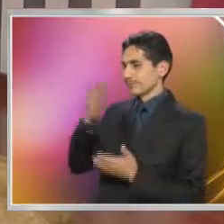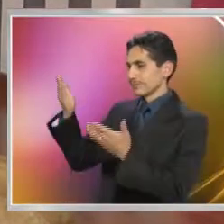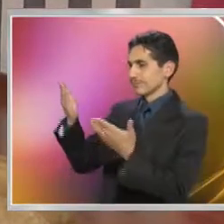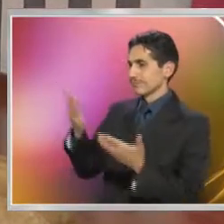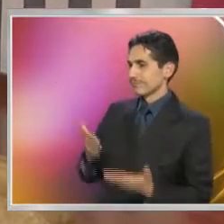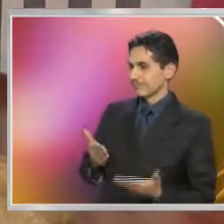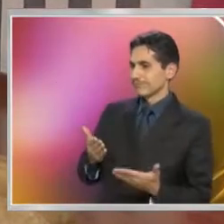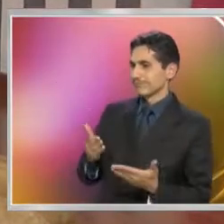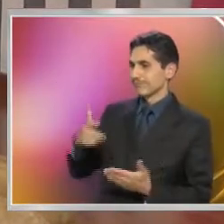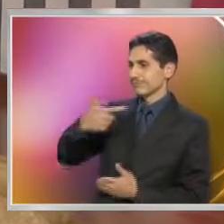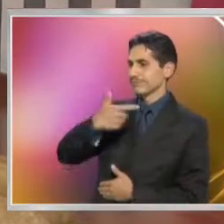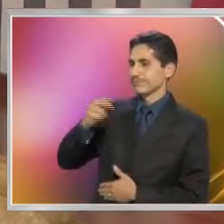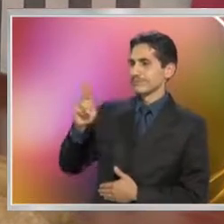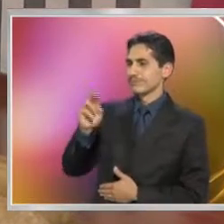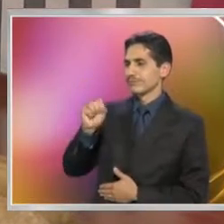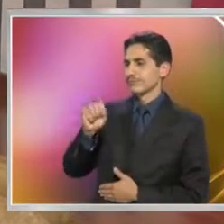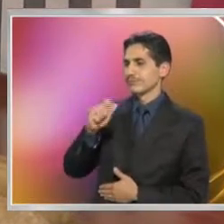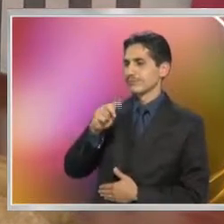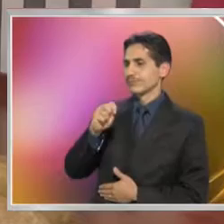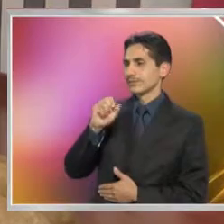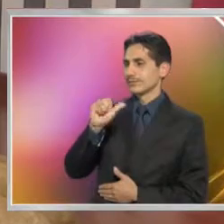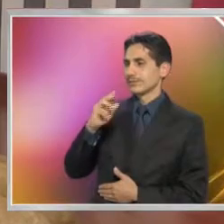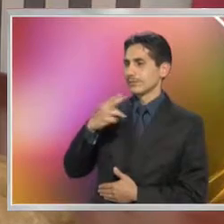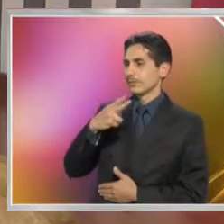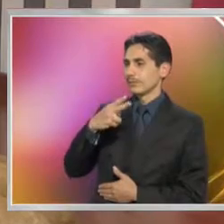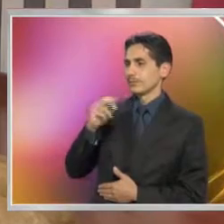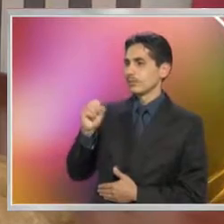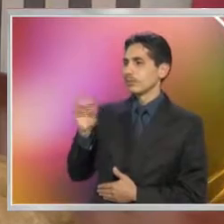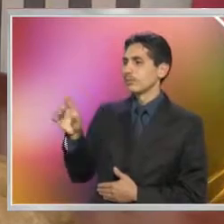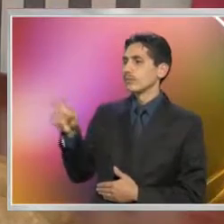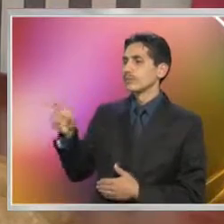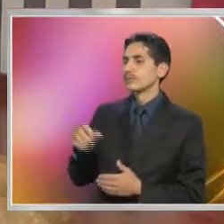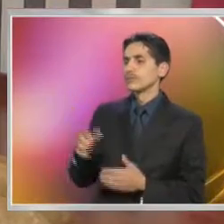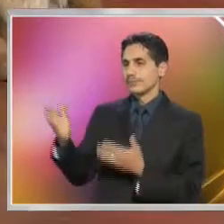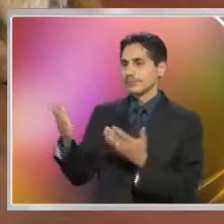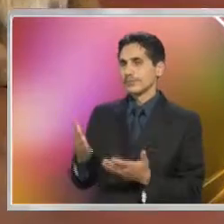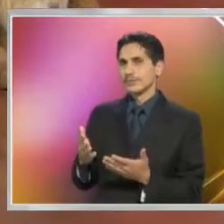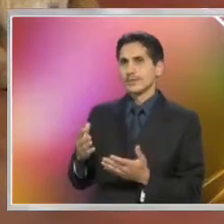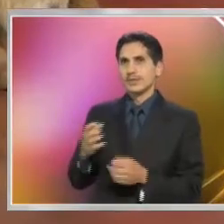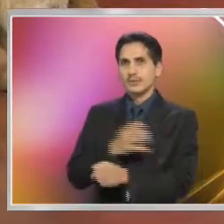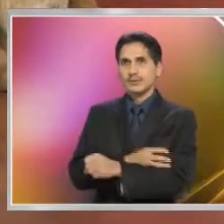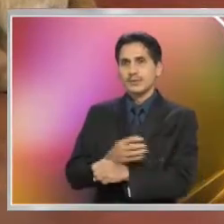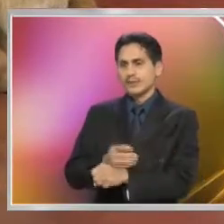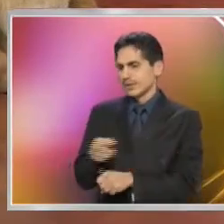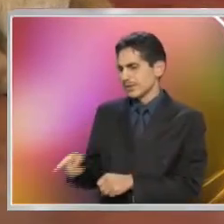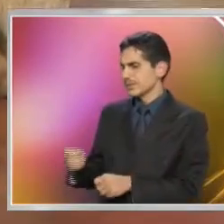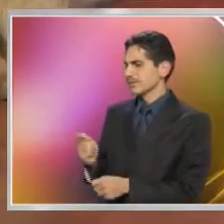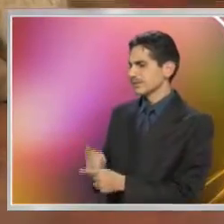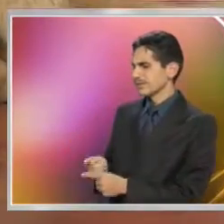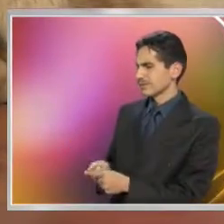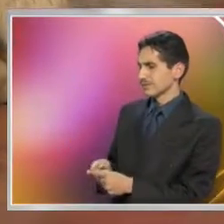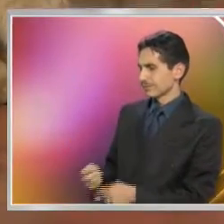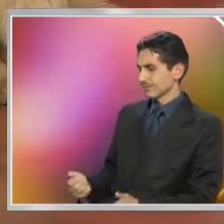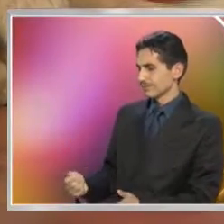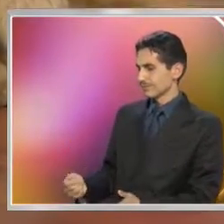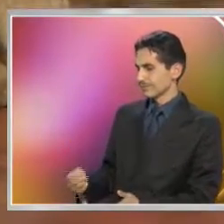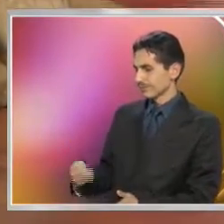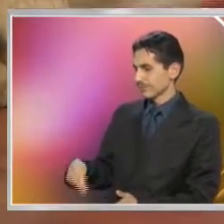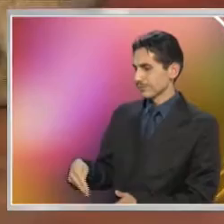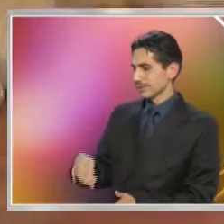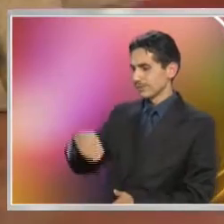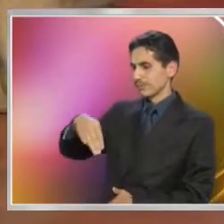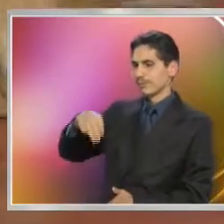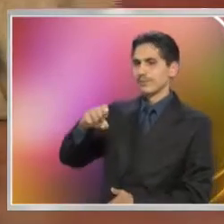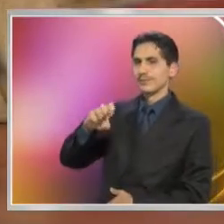Bienvenido, Gustavo, Gabriel. Buenos días. ¿Qué tal? Hola, buenos días. Muy buenos días. ¿Quién nos acompaña también aquí? Ella se llama Merlina. Merlina, hola.